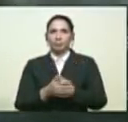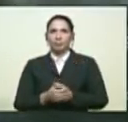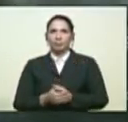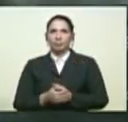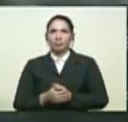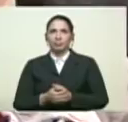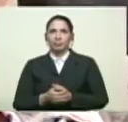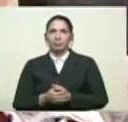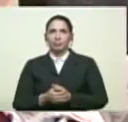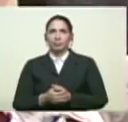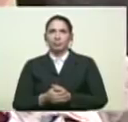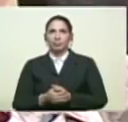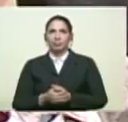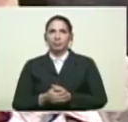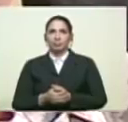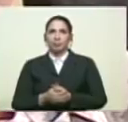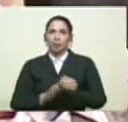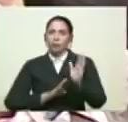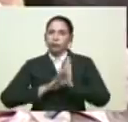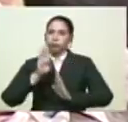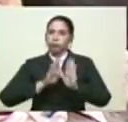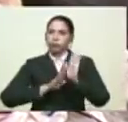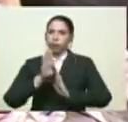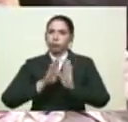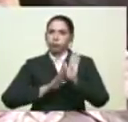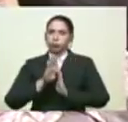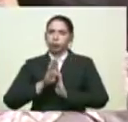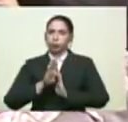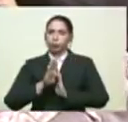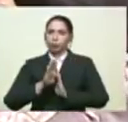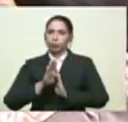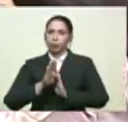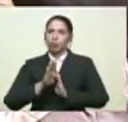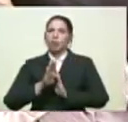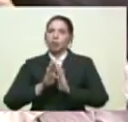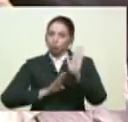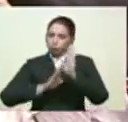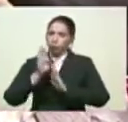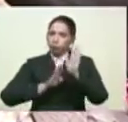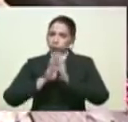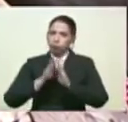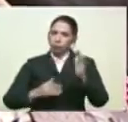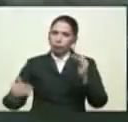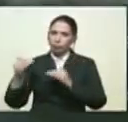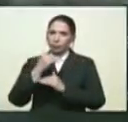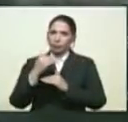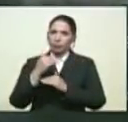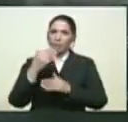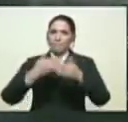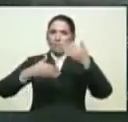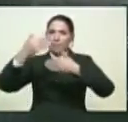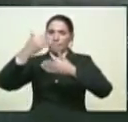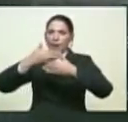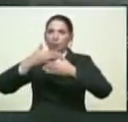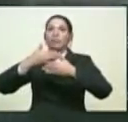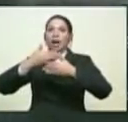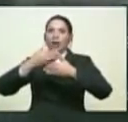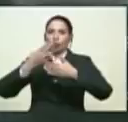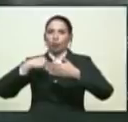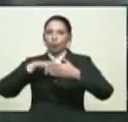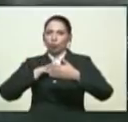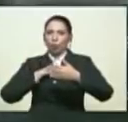sin lugar a dudas que supere las limitaciones de la crisis en que han metido a Venezuela el capitalismo y las capitalistas